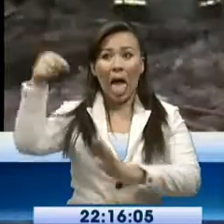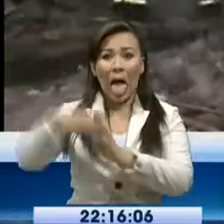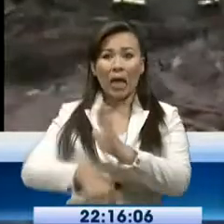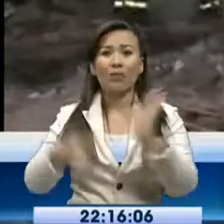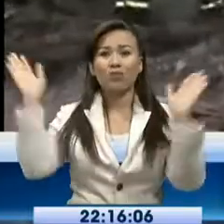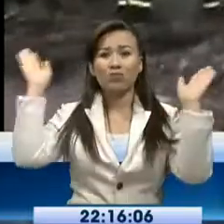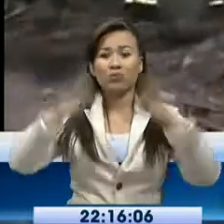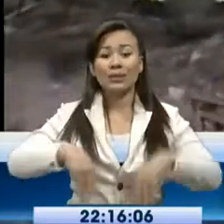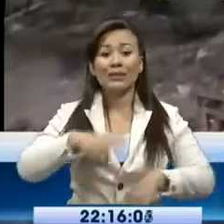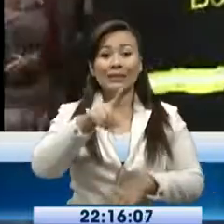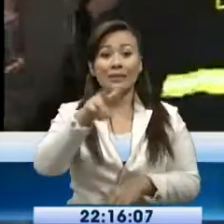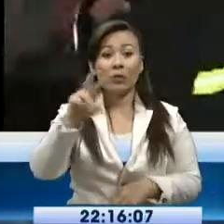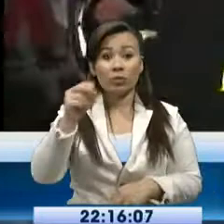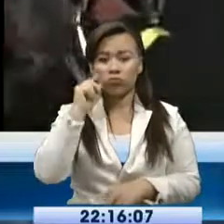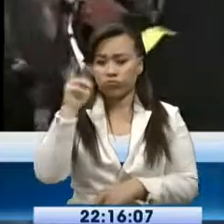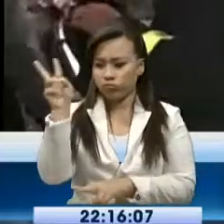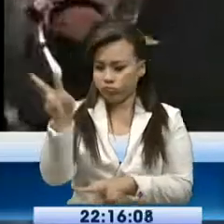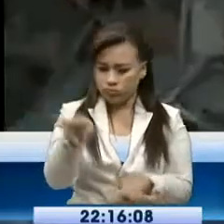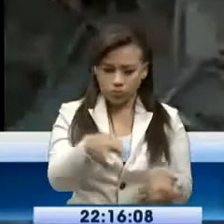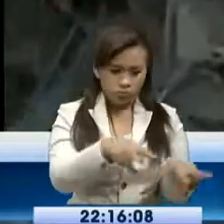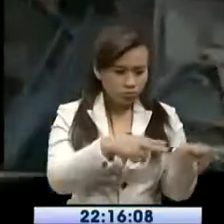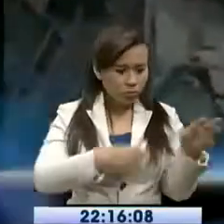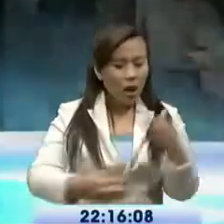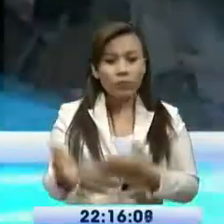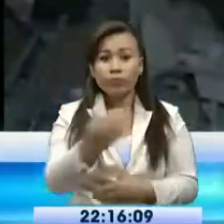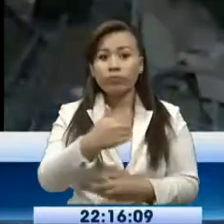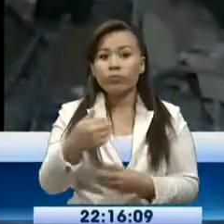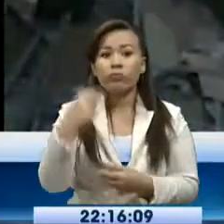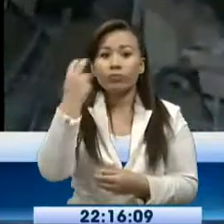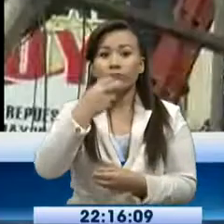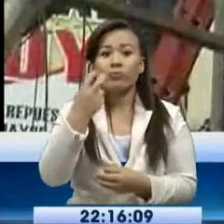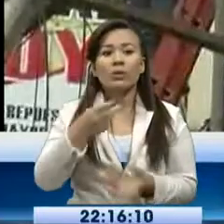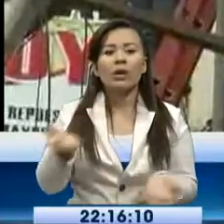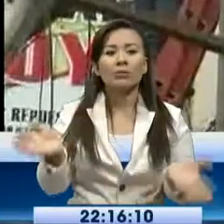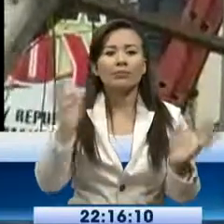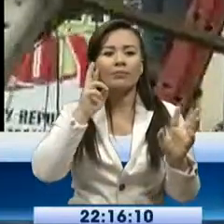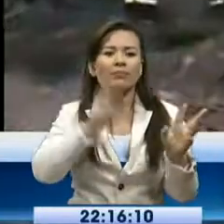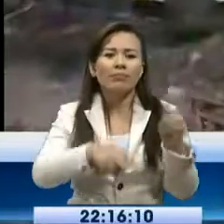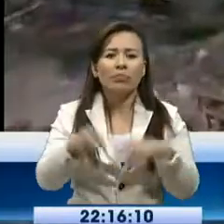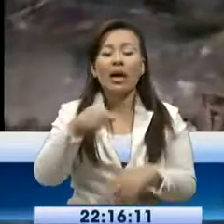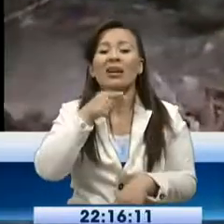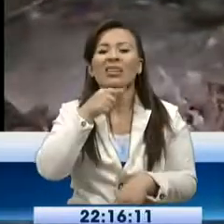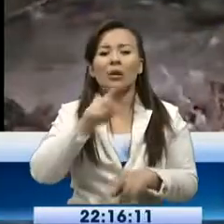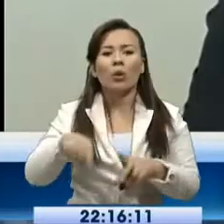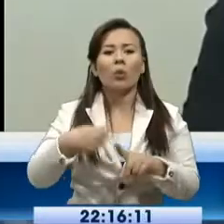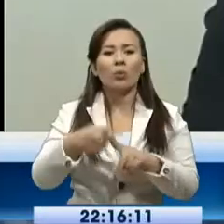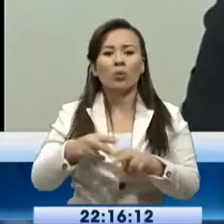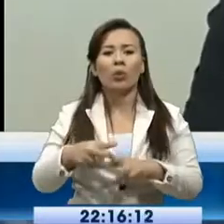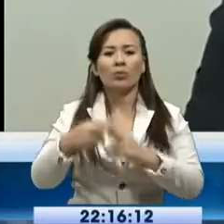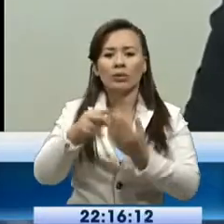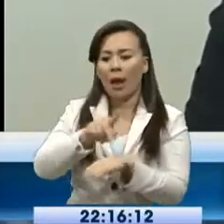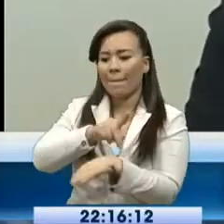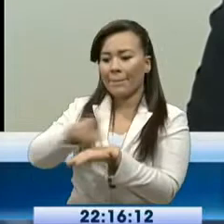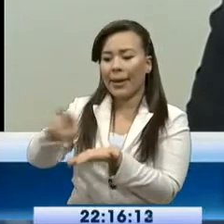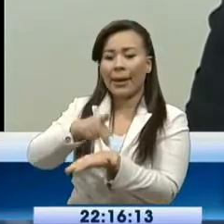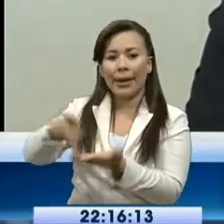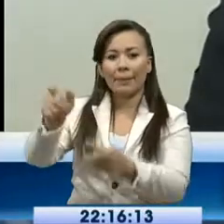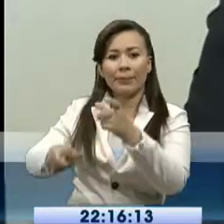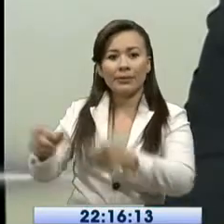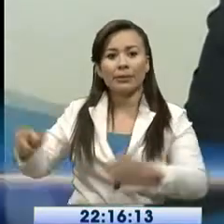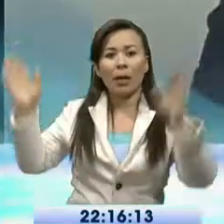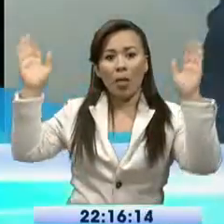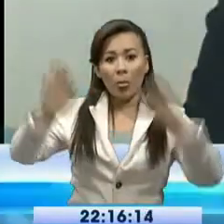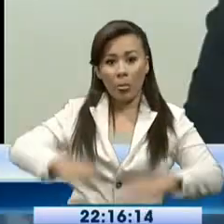lo que 120 peritos en territorio levantaron la información necesaria para iniciar los pagos en los próximos días. Antes de que se cumplan los 30